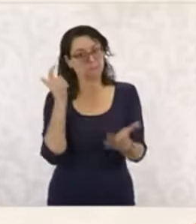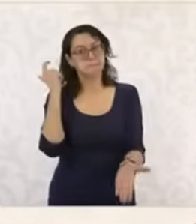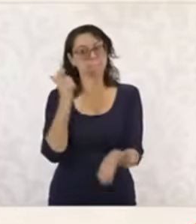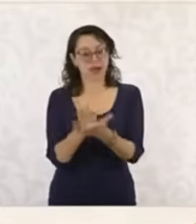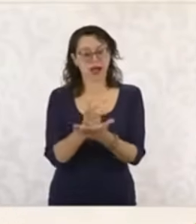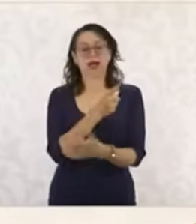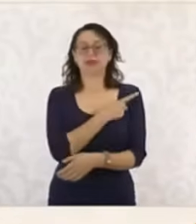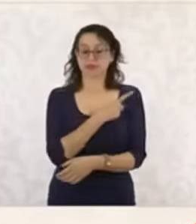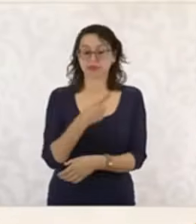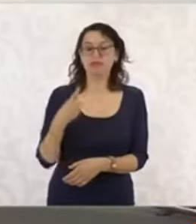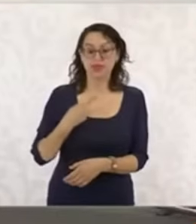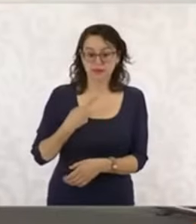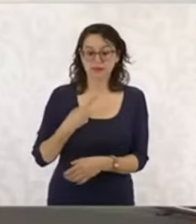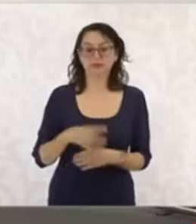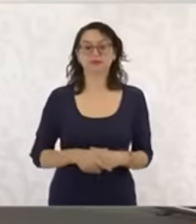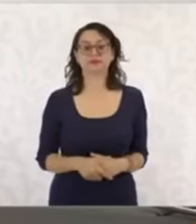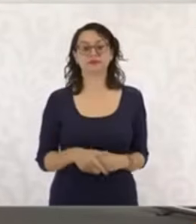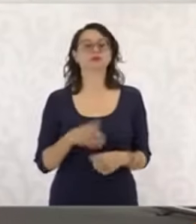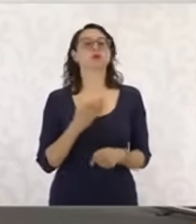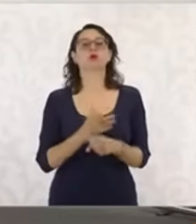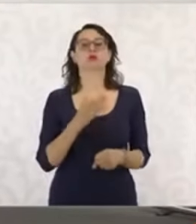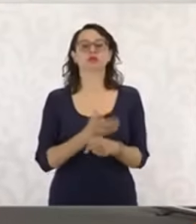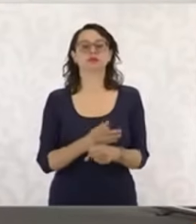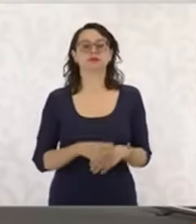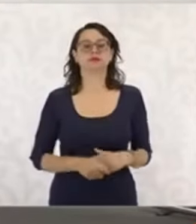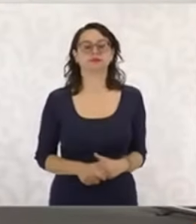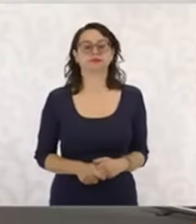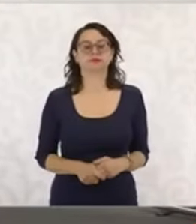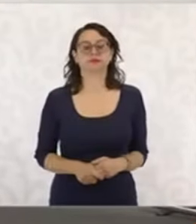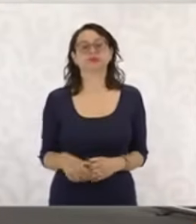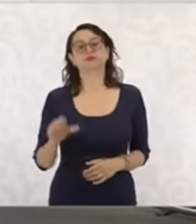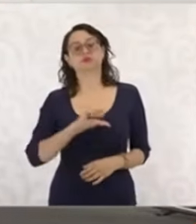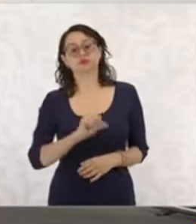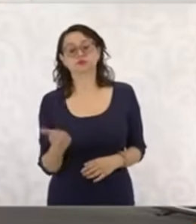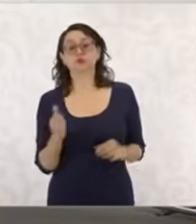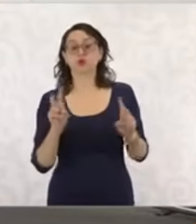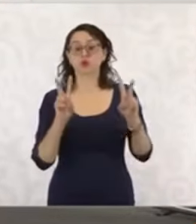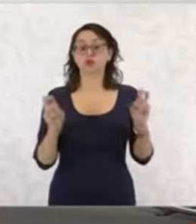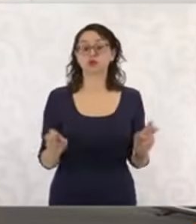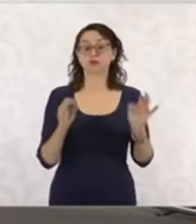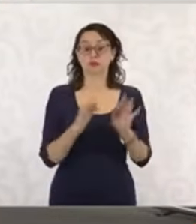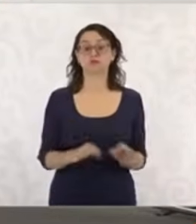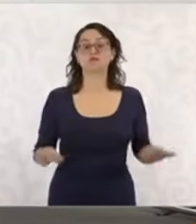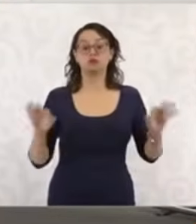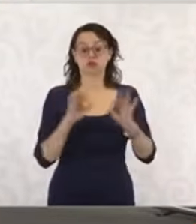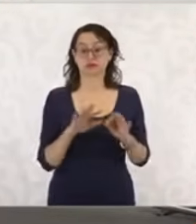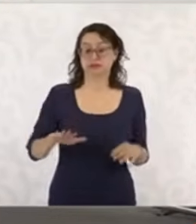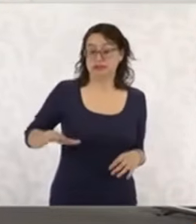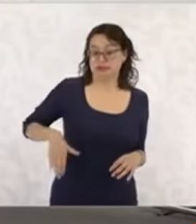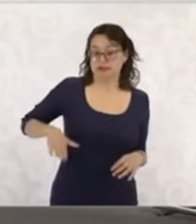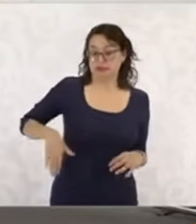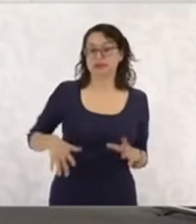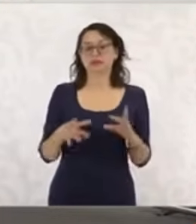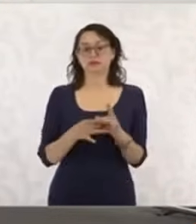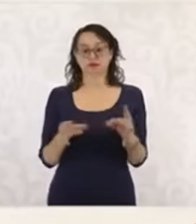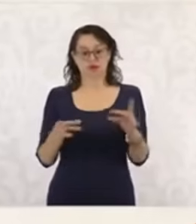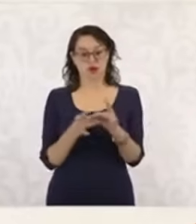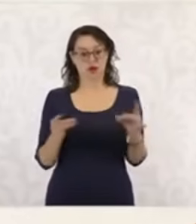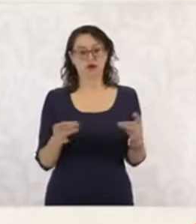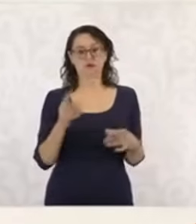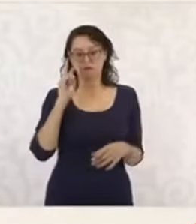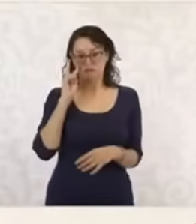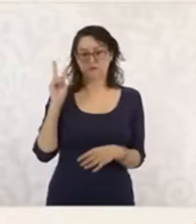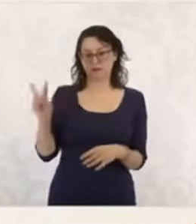hacerlo. Pasamos a la siguiente. Bueno, otro tema muy importante que ya mencionó también el director, pero que aquí lo podemos ver